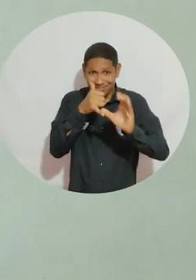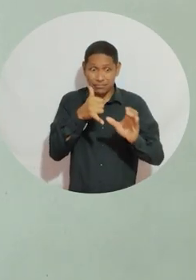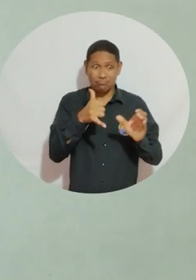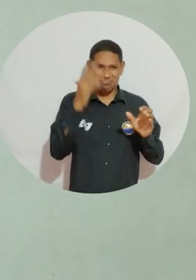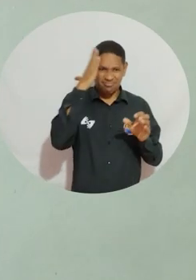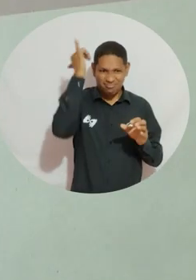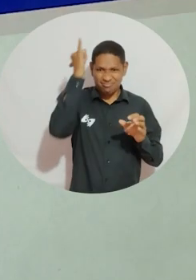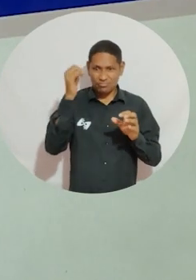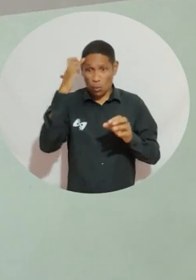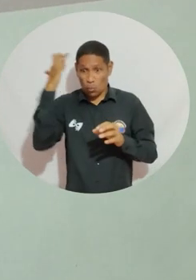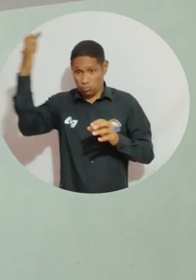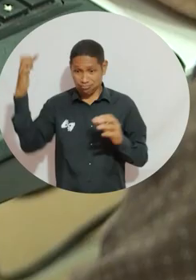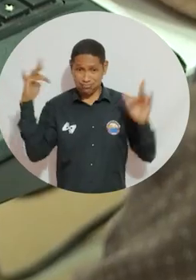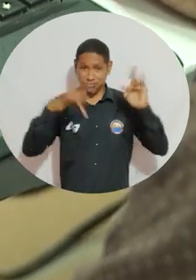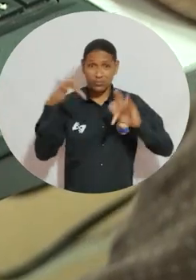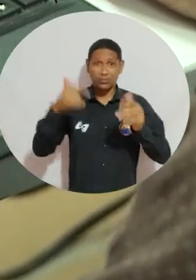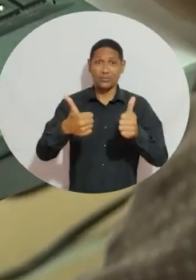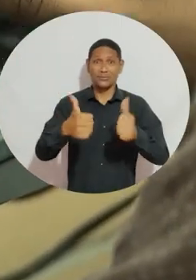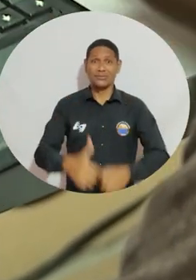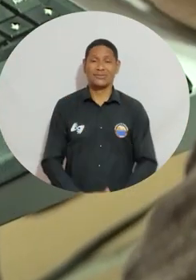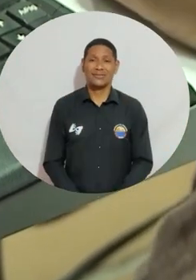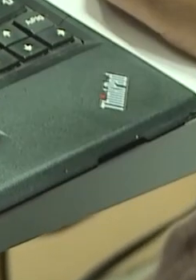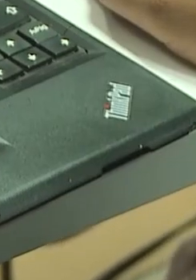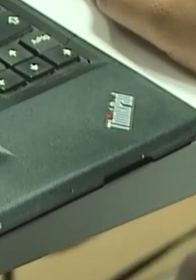comunidad académica y profesionales del área.